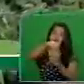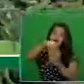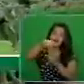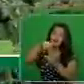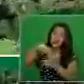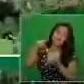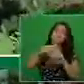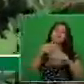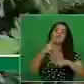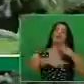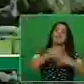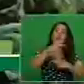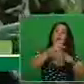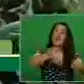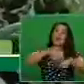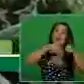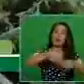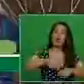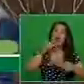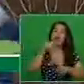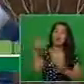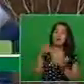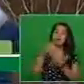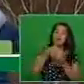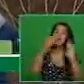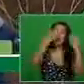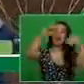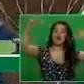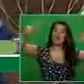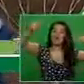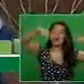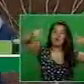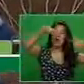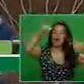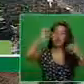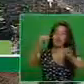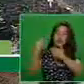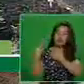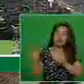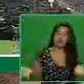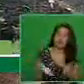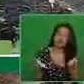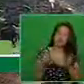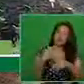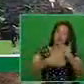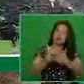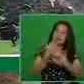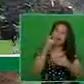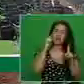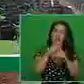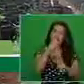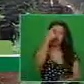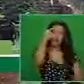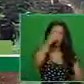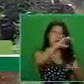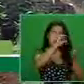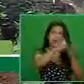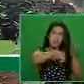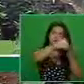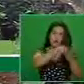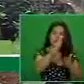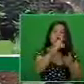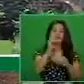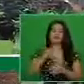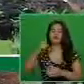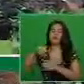producción agrícola urbana en donde participan las comunas como frente de organización y de batalla ante el desabastecimiento y